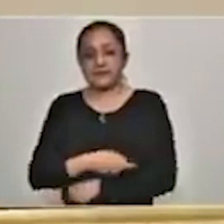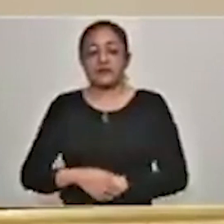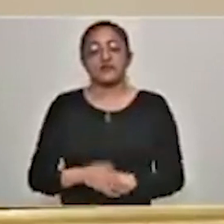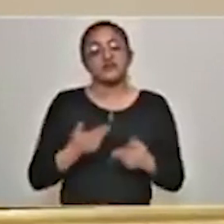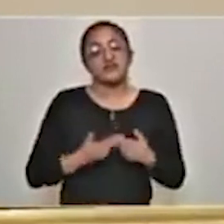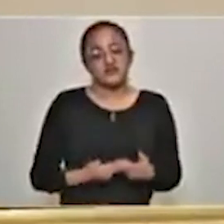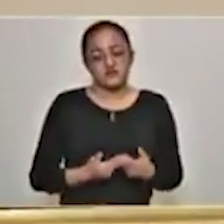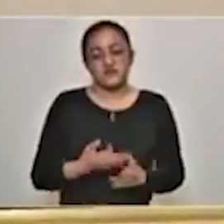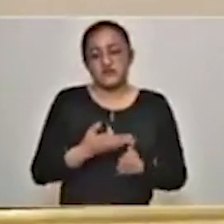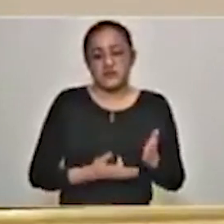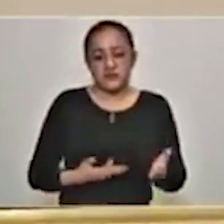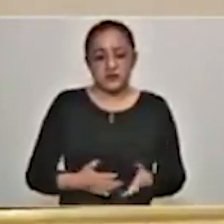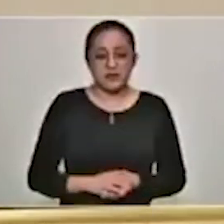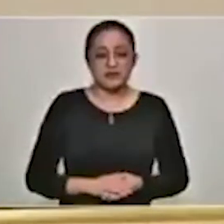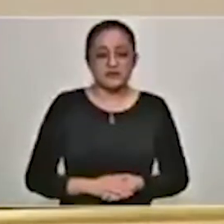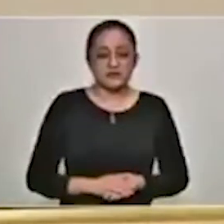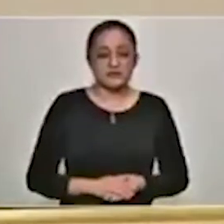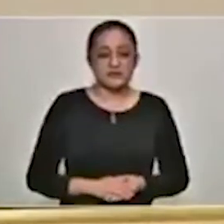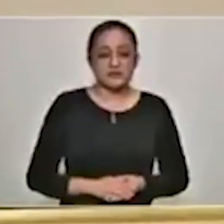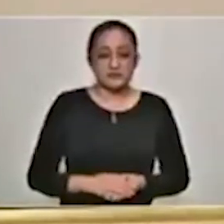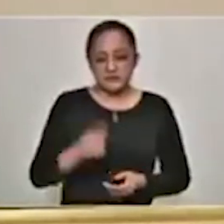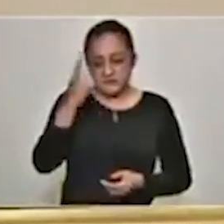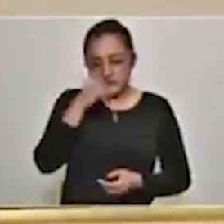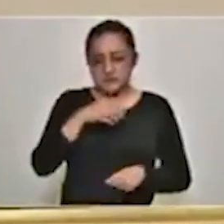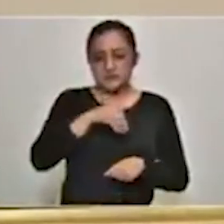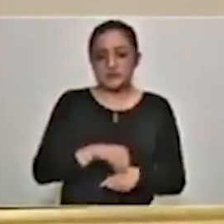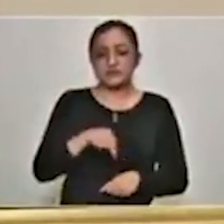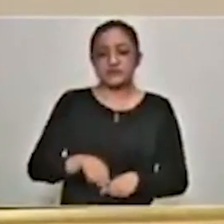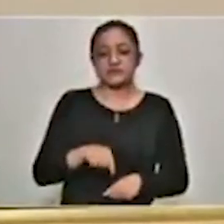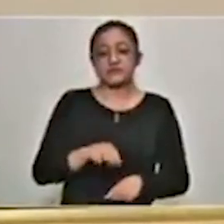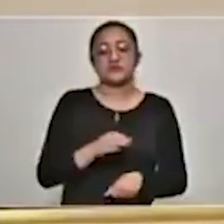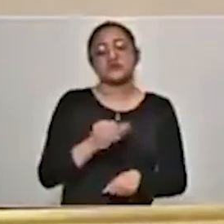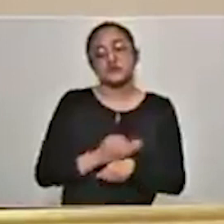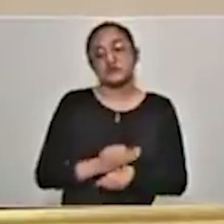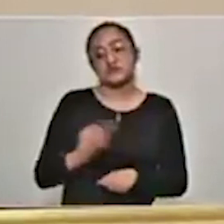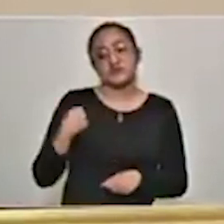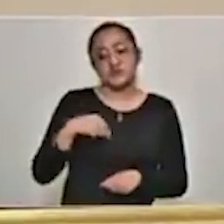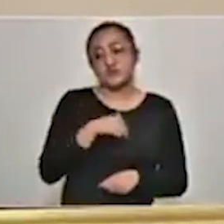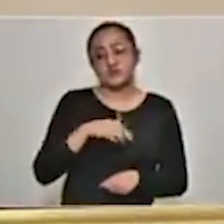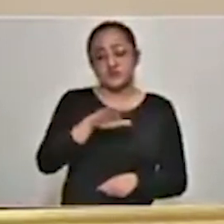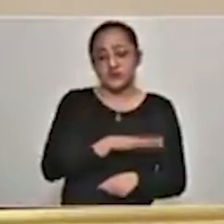suficientes para aplicarlas a nuestra población